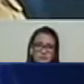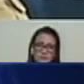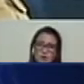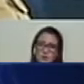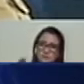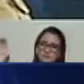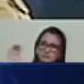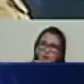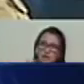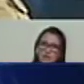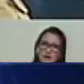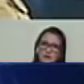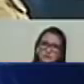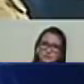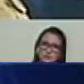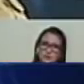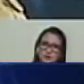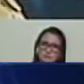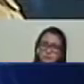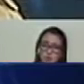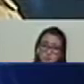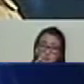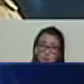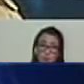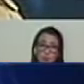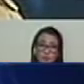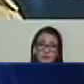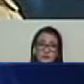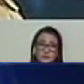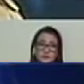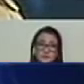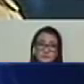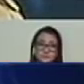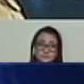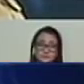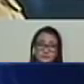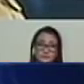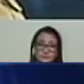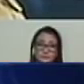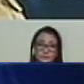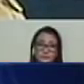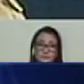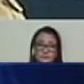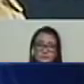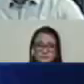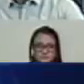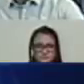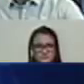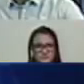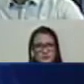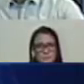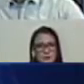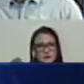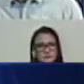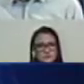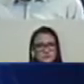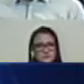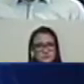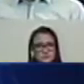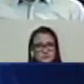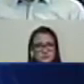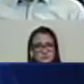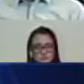bolivariano de Nicolás Maduro para atender directamente a la población, independientemente de cómo piense, independientemente de cómo vote,